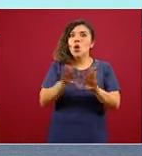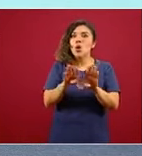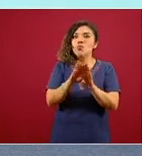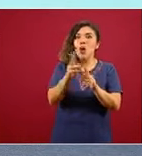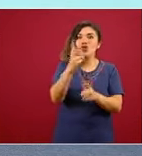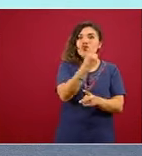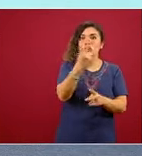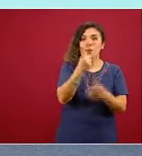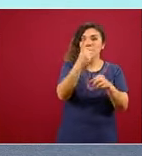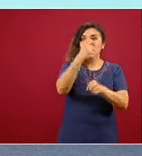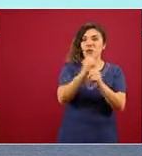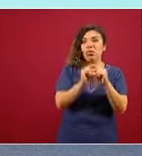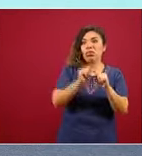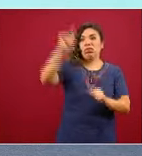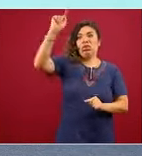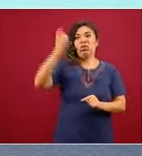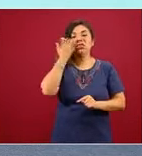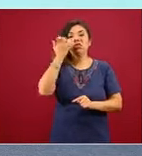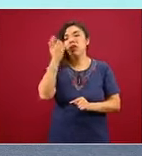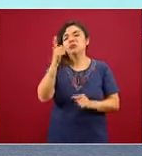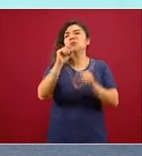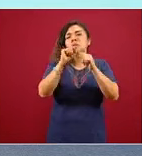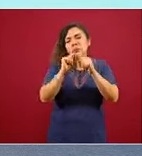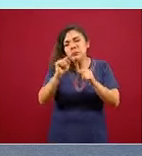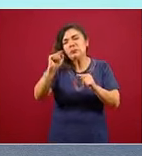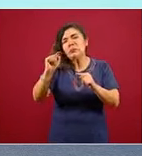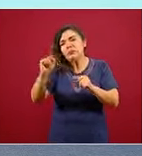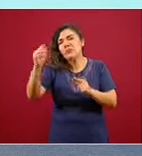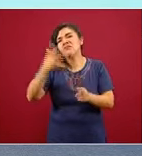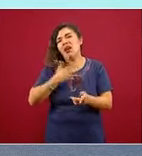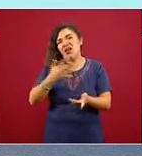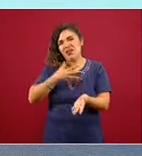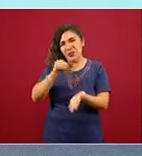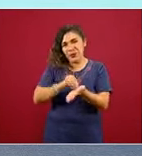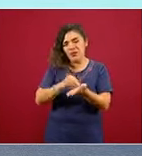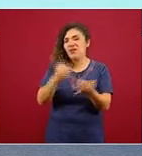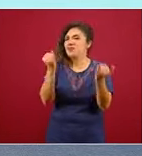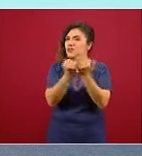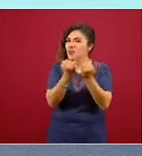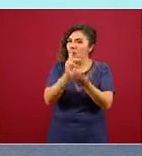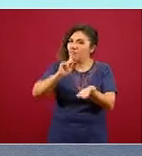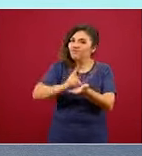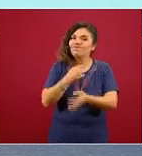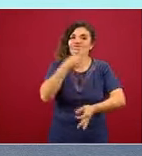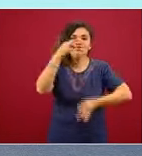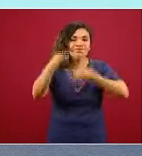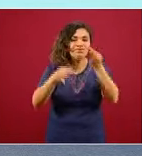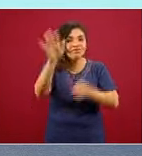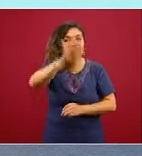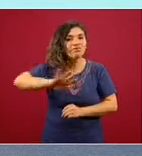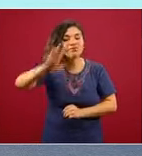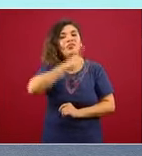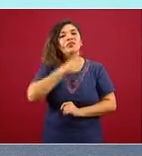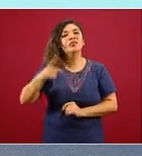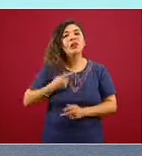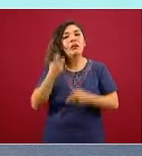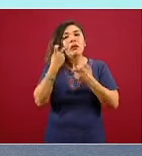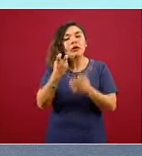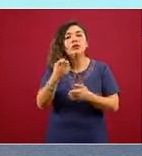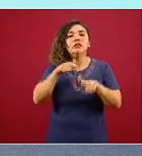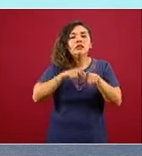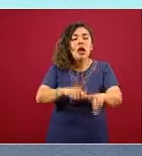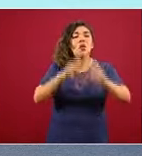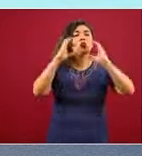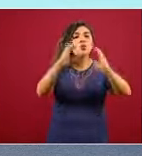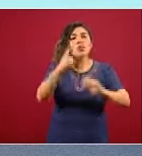primeros, pero de todas maneras una tendencia ascendente. Entonces también el llamado para estos municipios, para que estas tendencias no